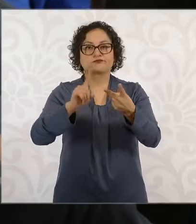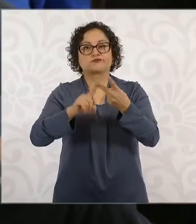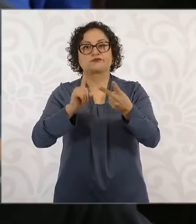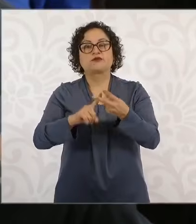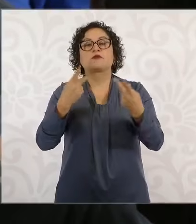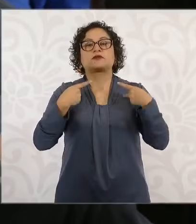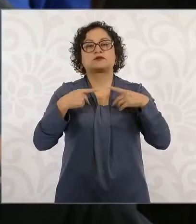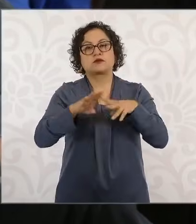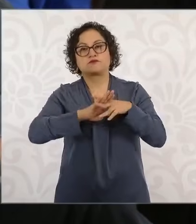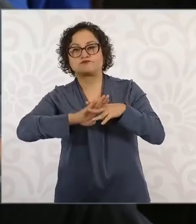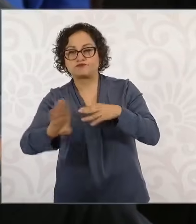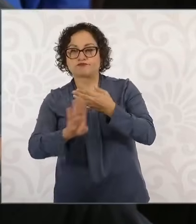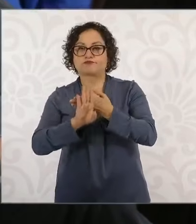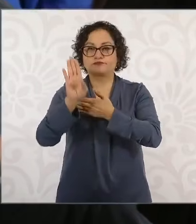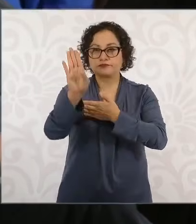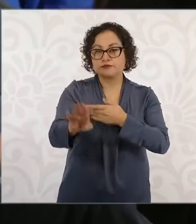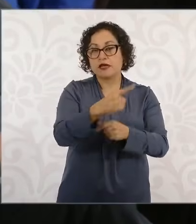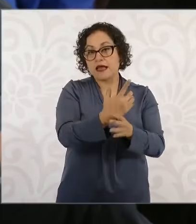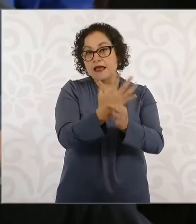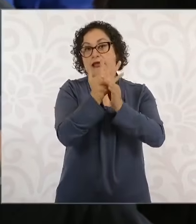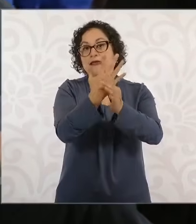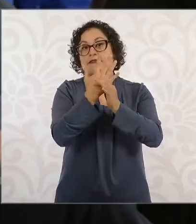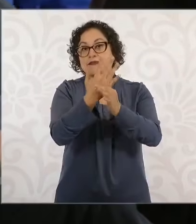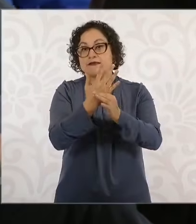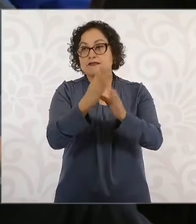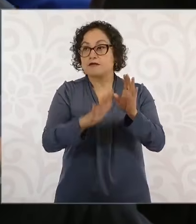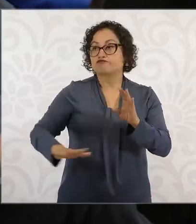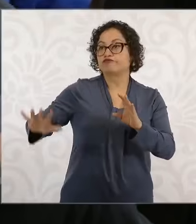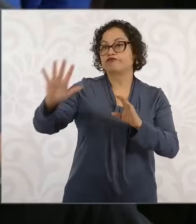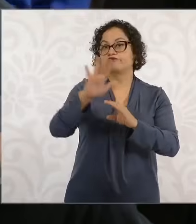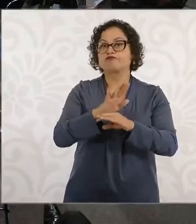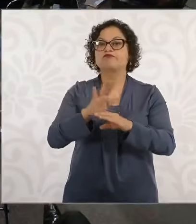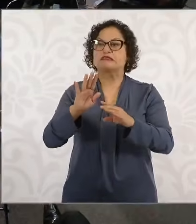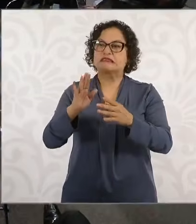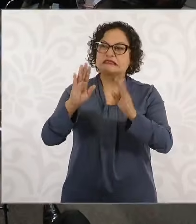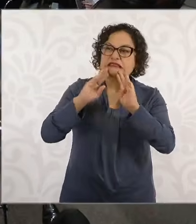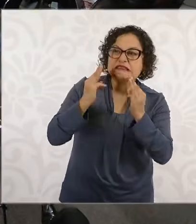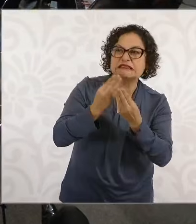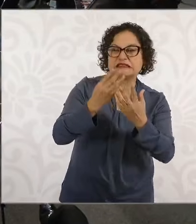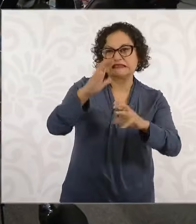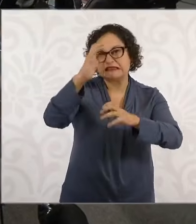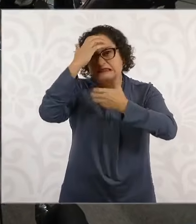redes narcoterroristas en todo el hemisferio occidental. ¿Cuál es su opinión al respecto?